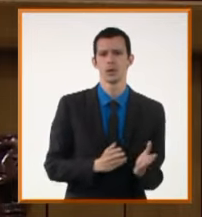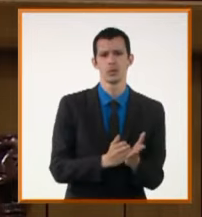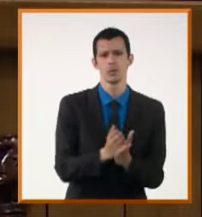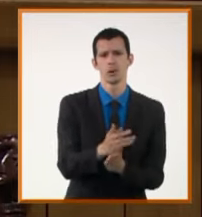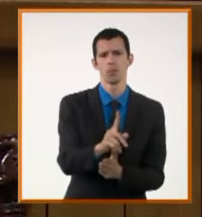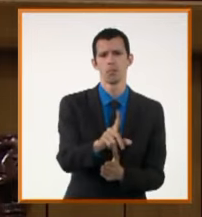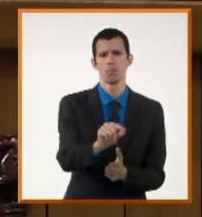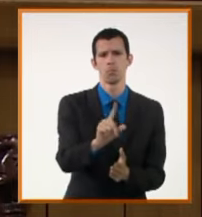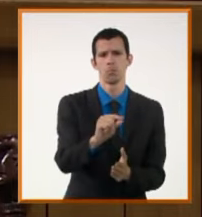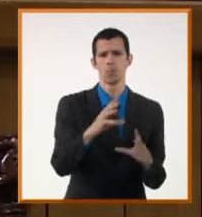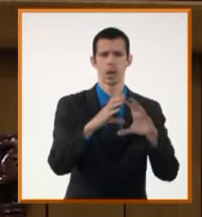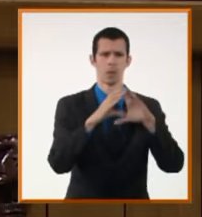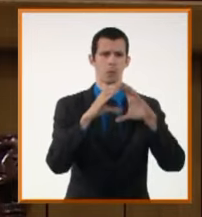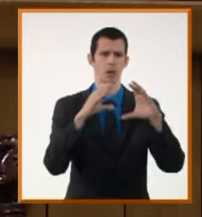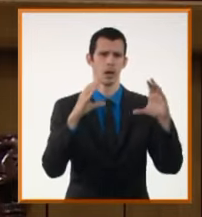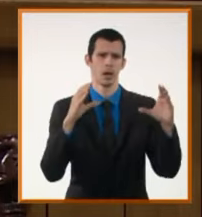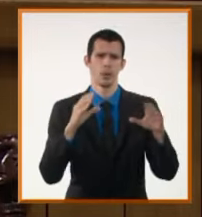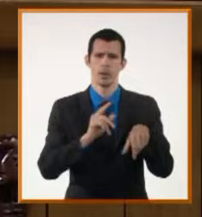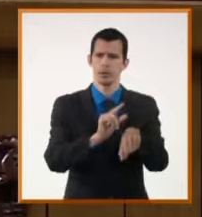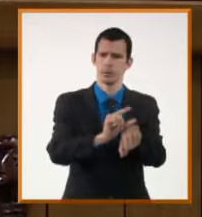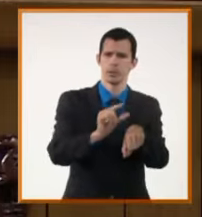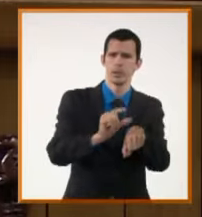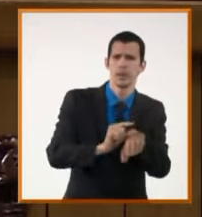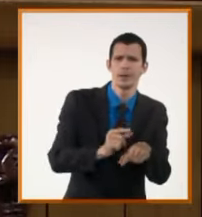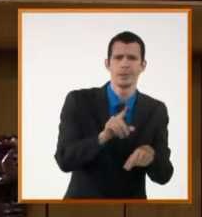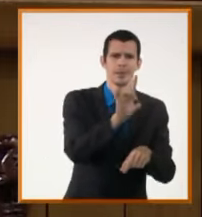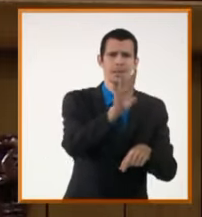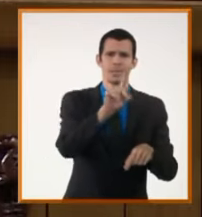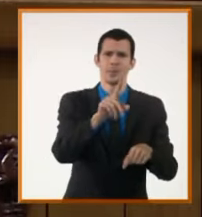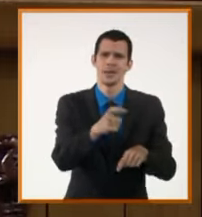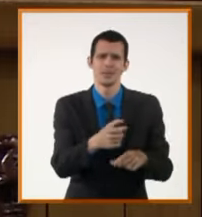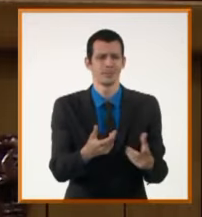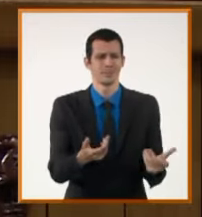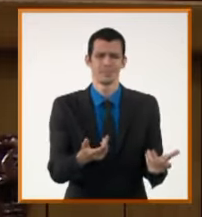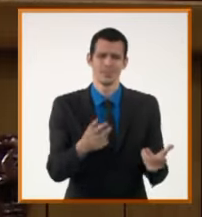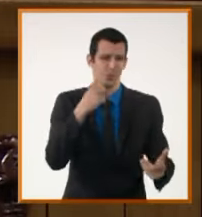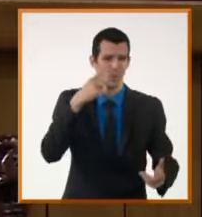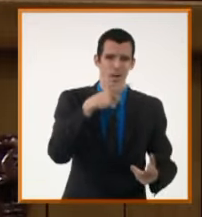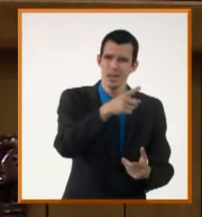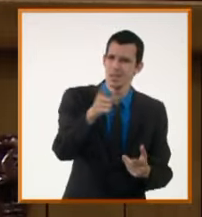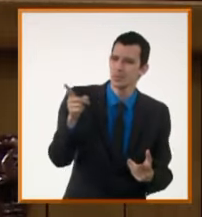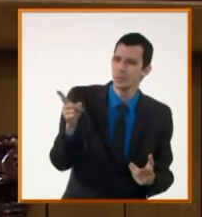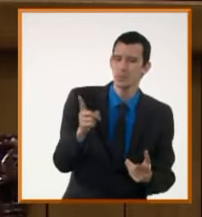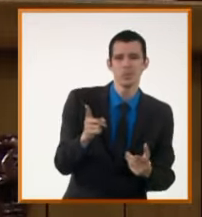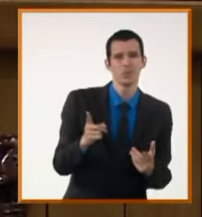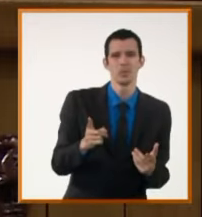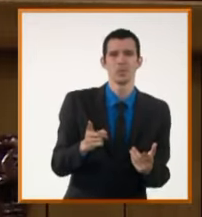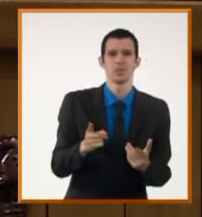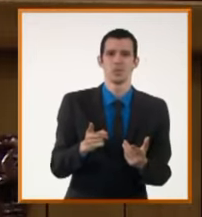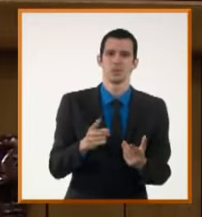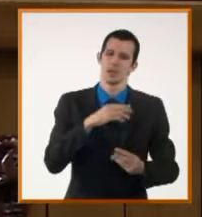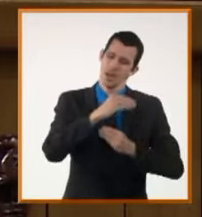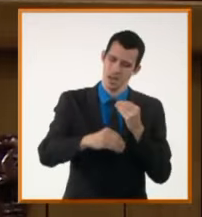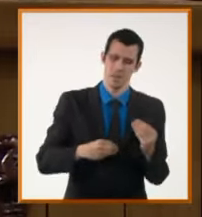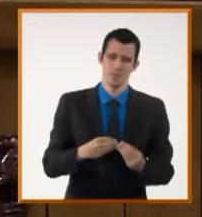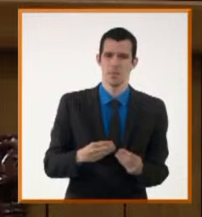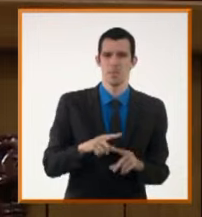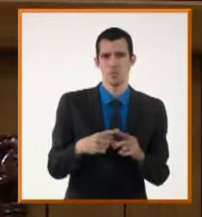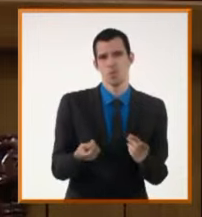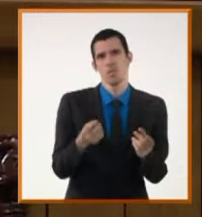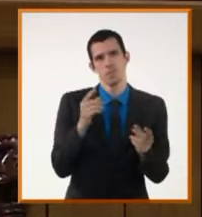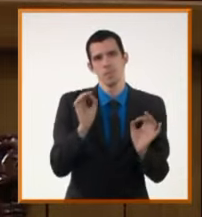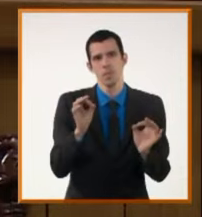irán definiendo cuáles de ellas tendrán que aplicarse otros precios, siempre teniendo en cuenta lo que hablábamos ahorita, cuáles son